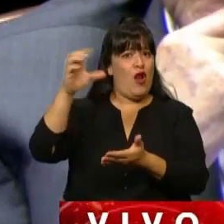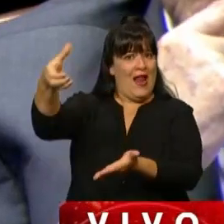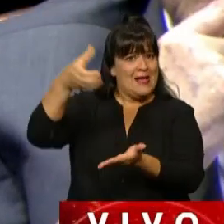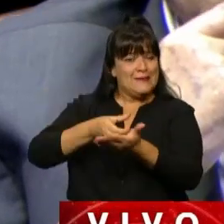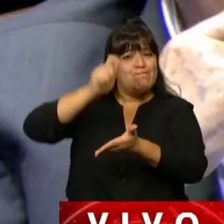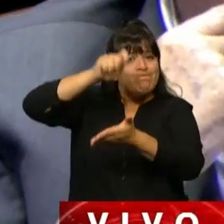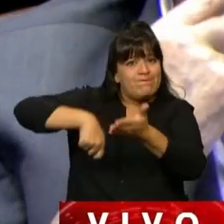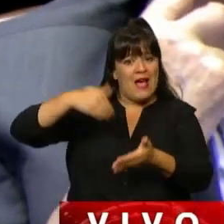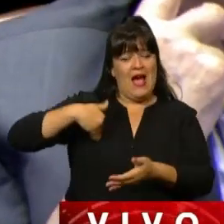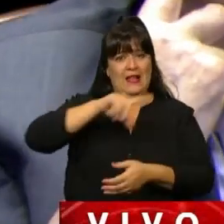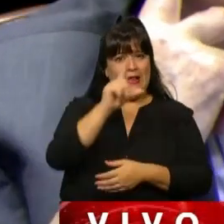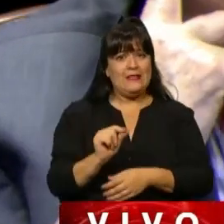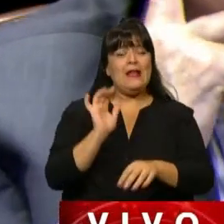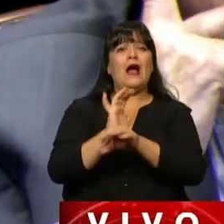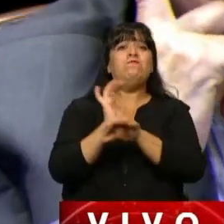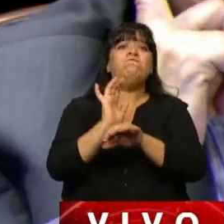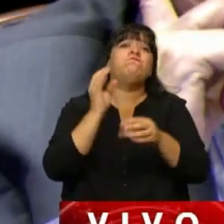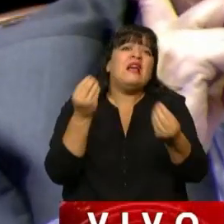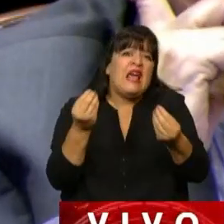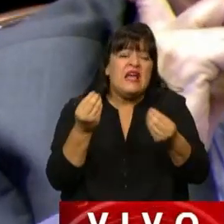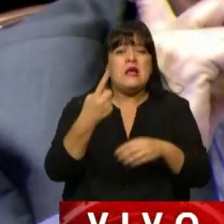que representa el